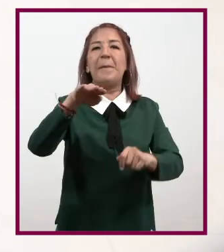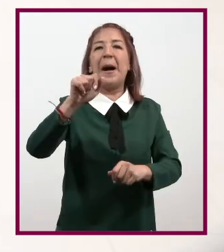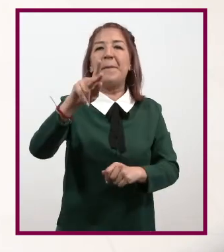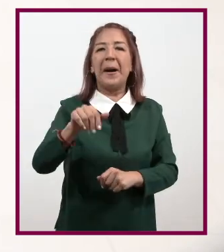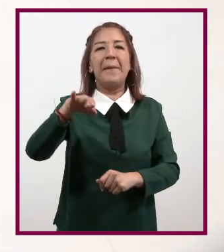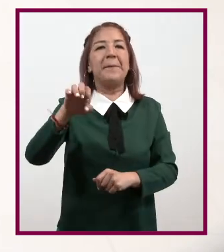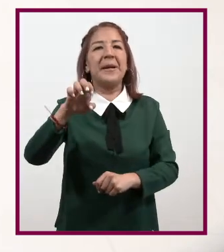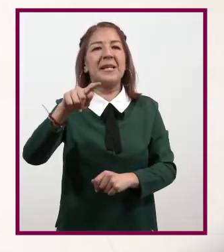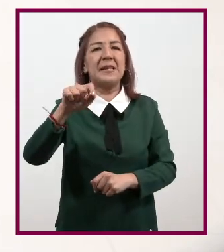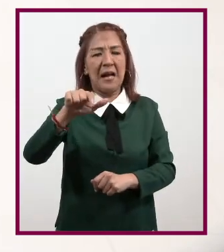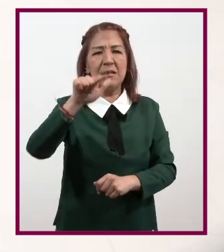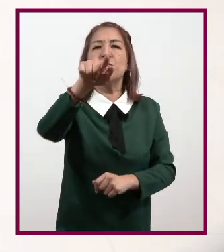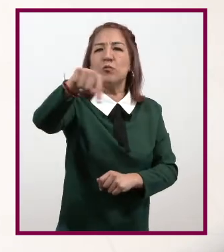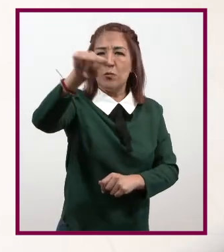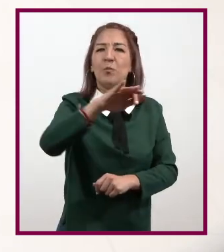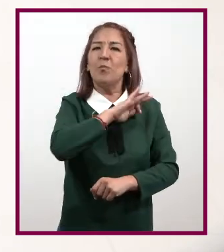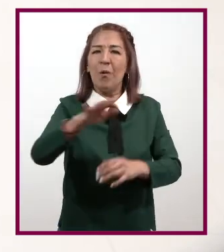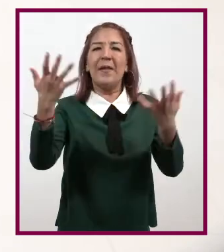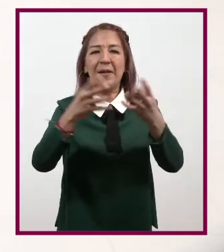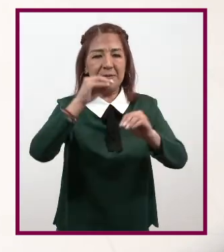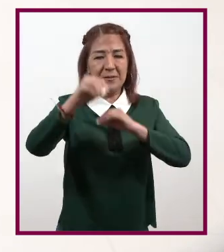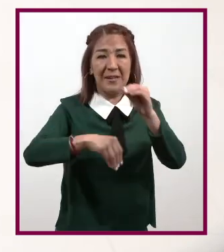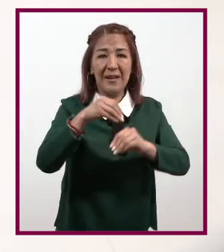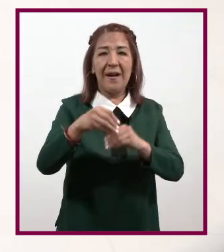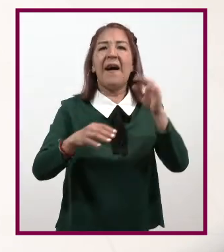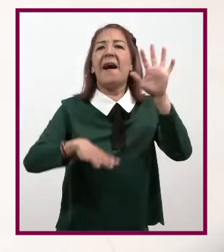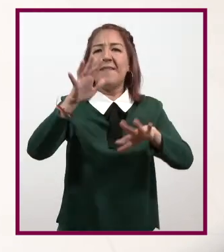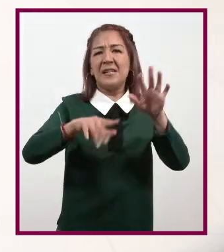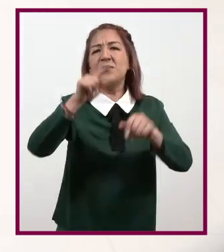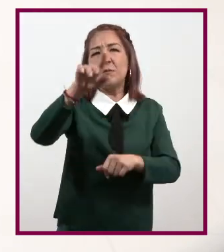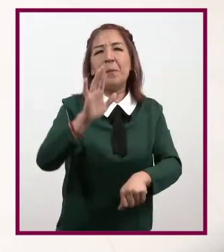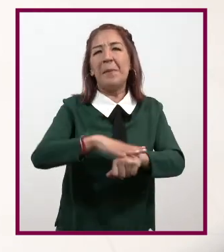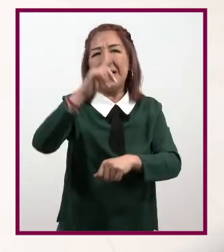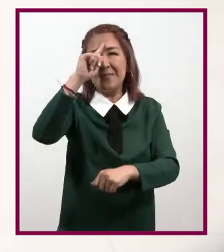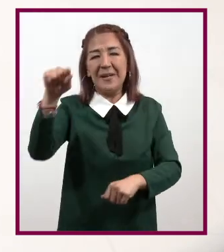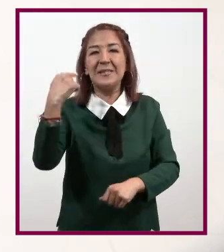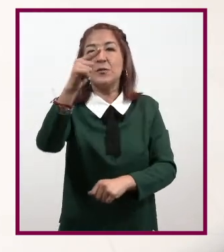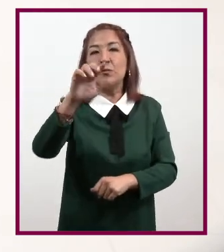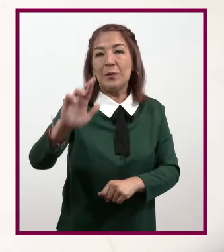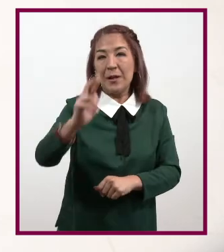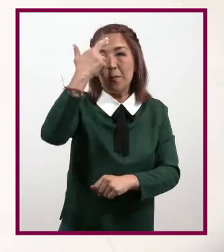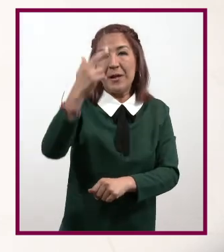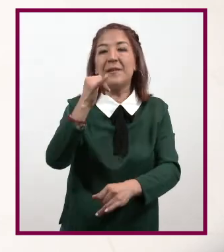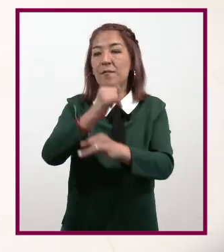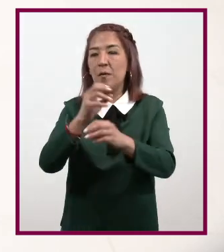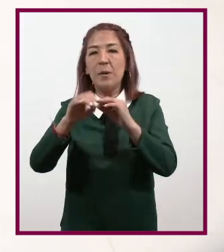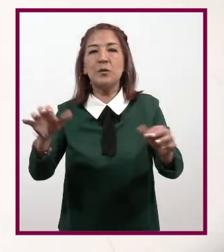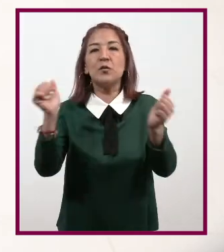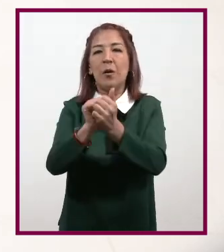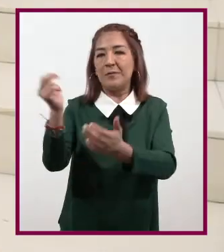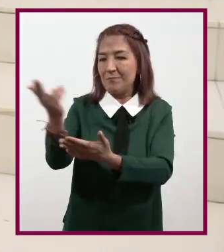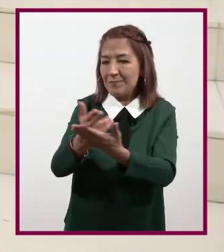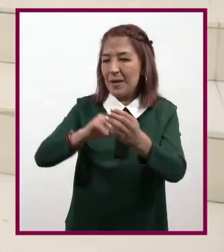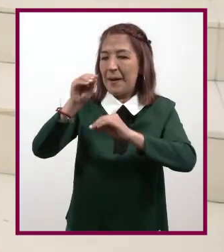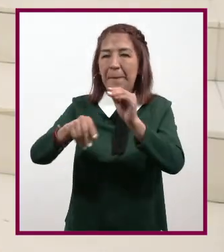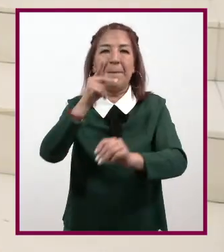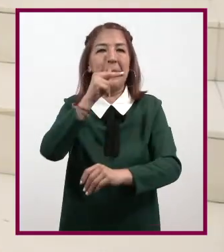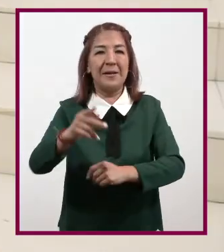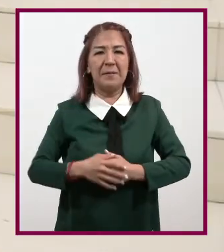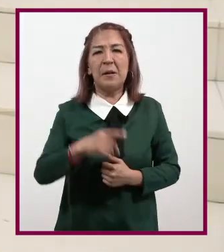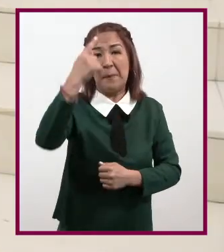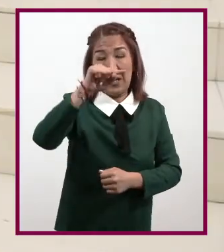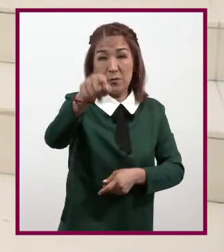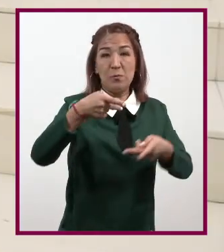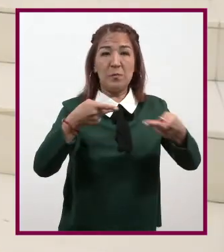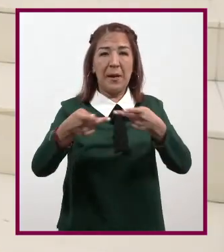en torno a una idea importante. Muchas veces es mucho más fácil recordar la información si la vemos representada visualmente. Para hacerlo,